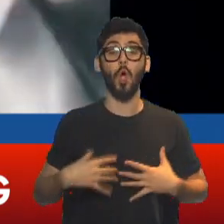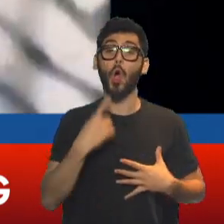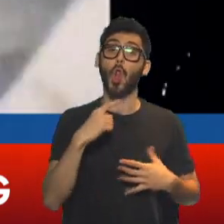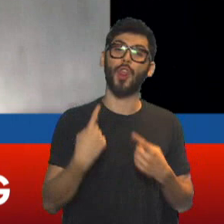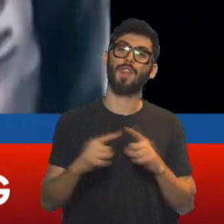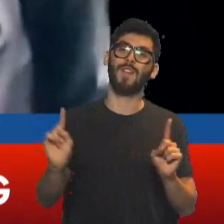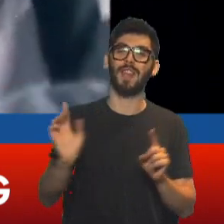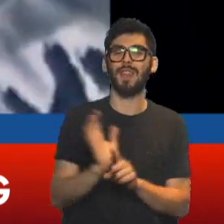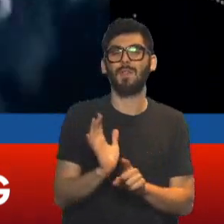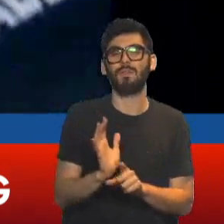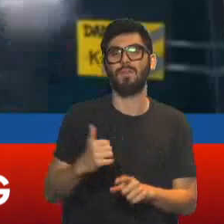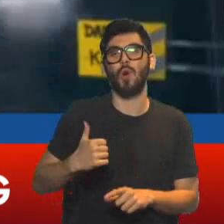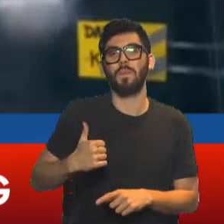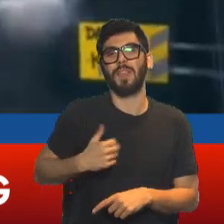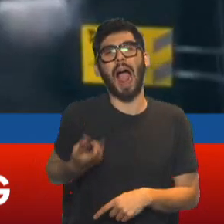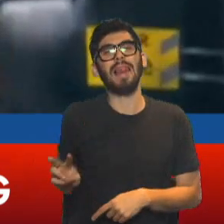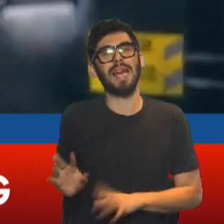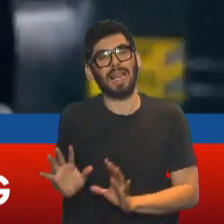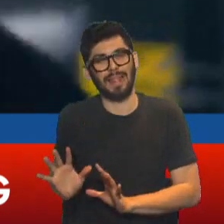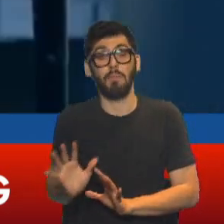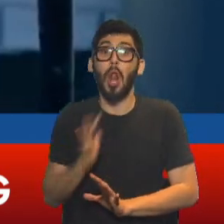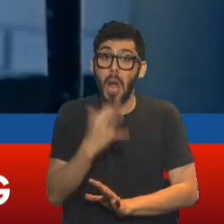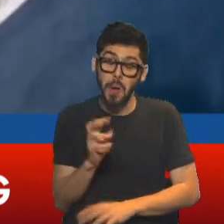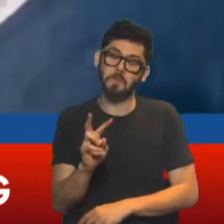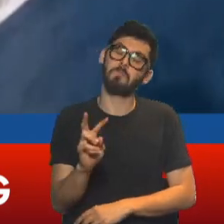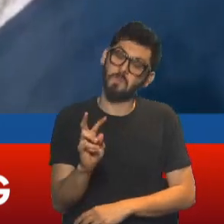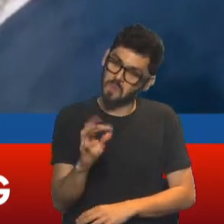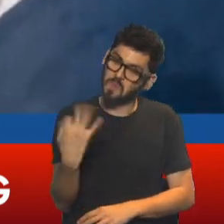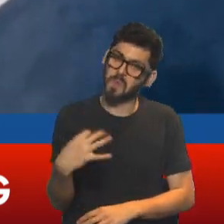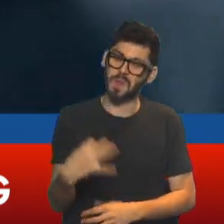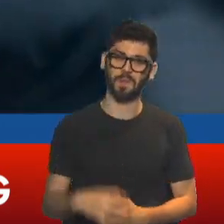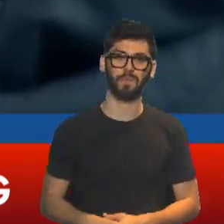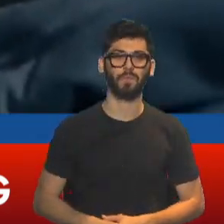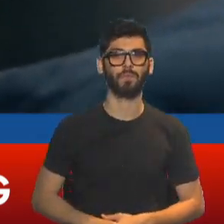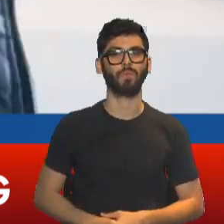la alternativa, pero la verdad, vale la pena.